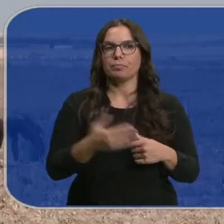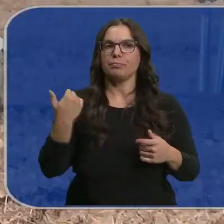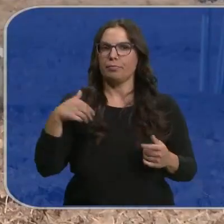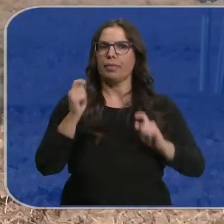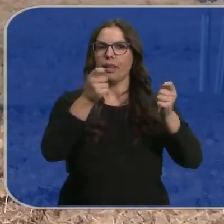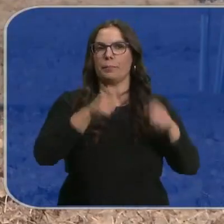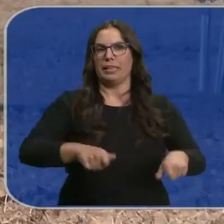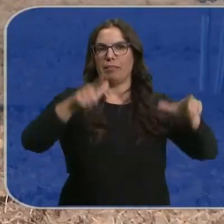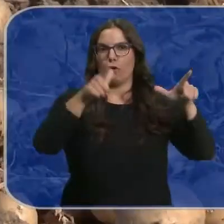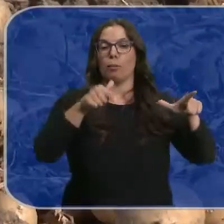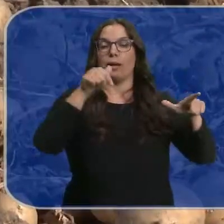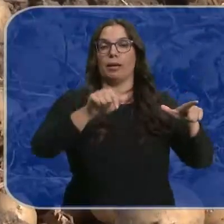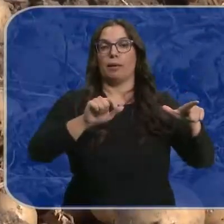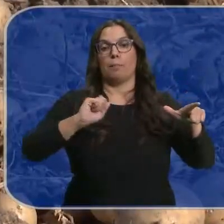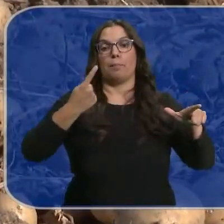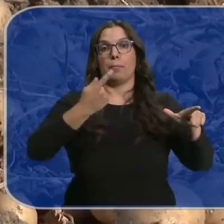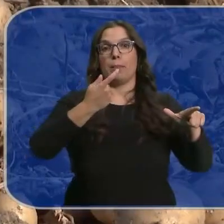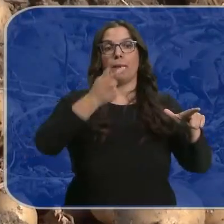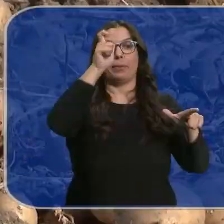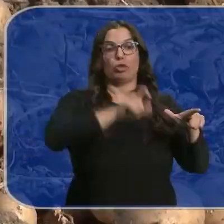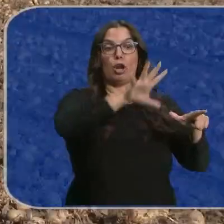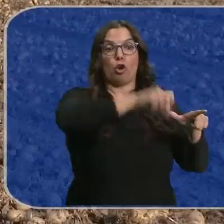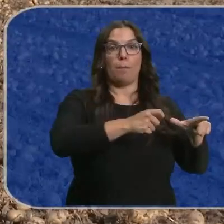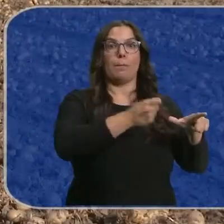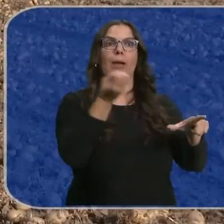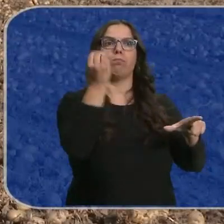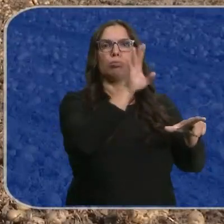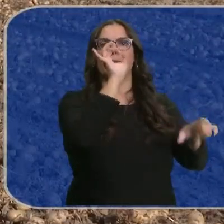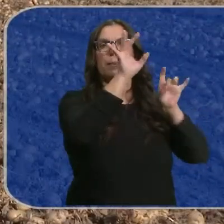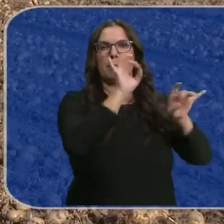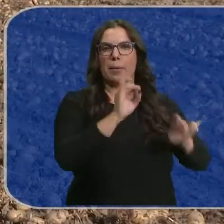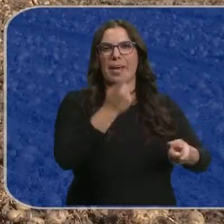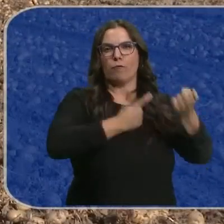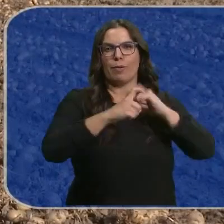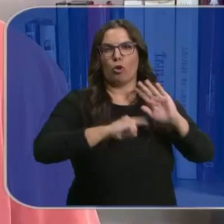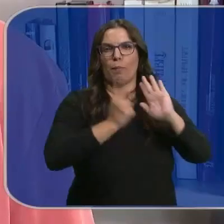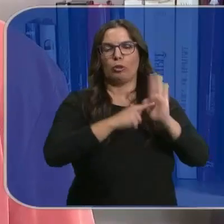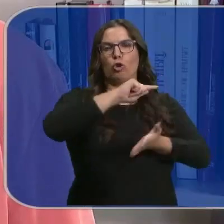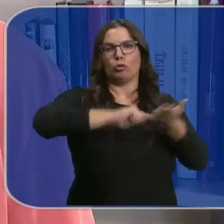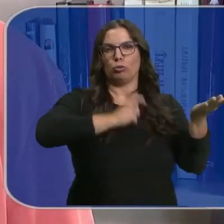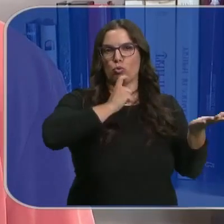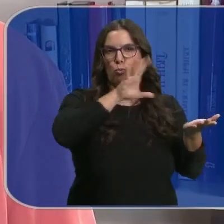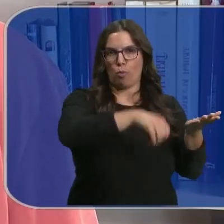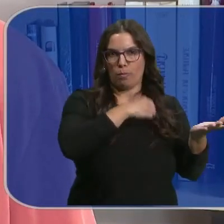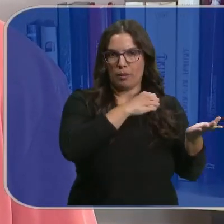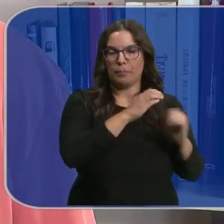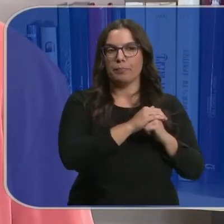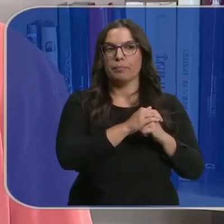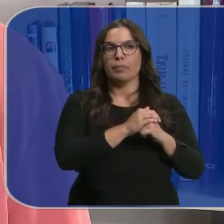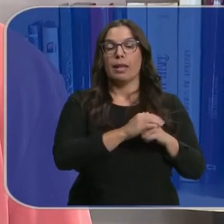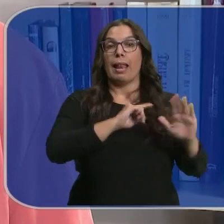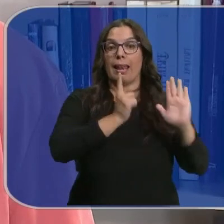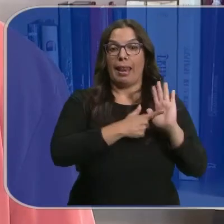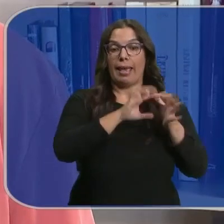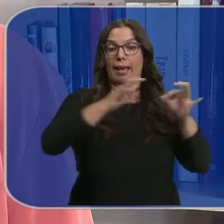habilitado la plataforma donde el primer comprador de la materia prima debe plasmar el contrato de compraventa. La ley de la cadena alimentaria es una buena